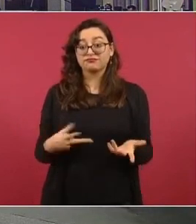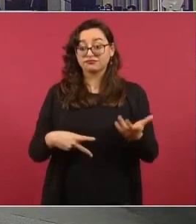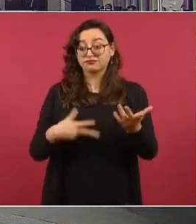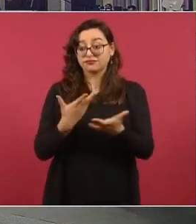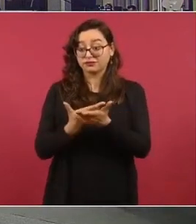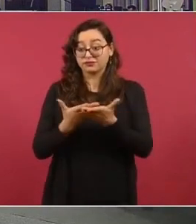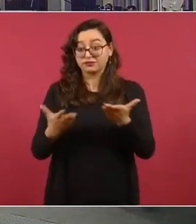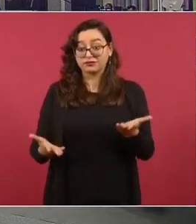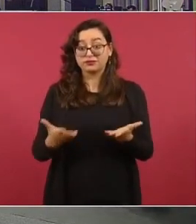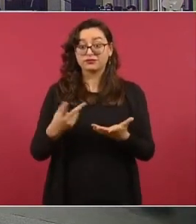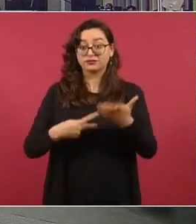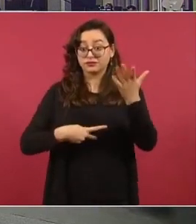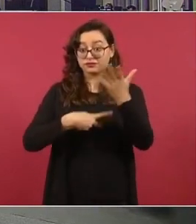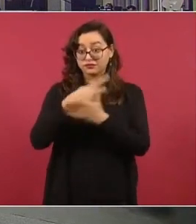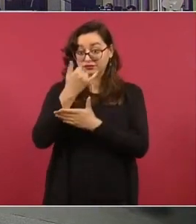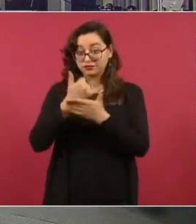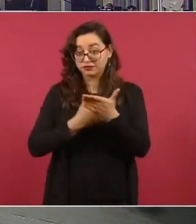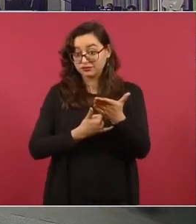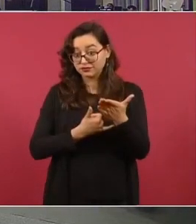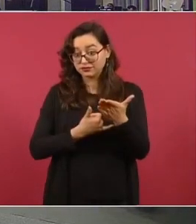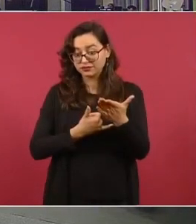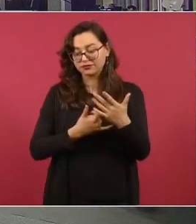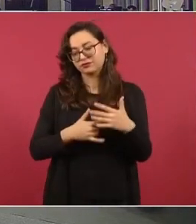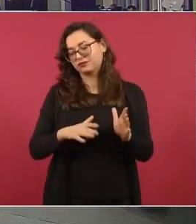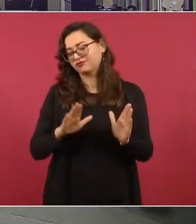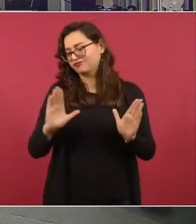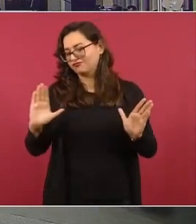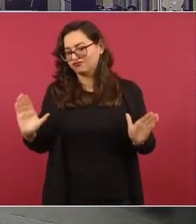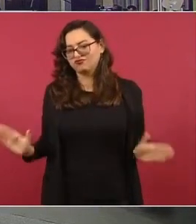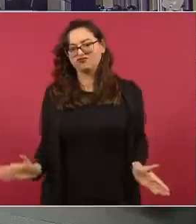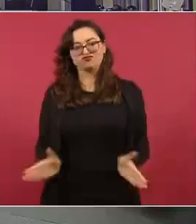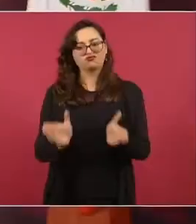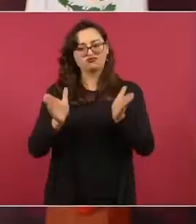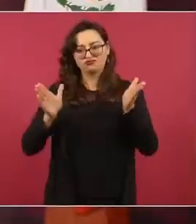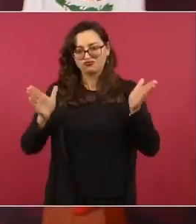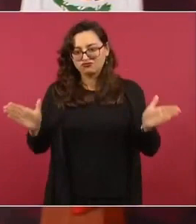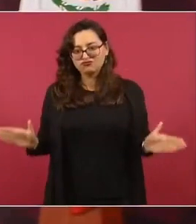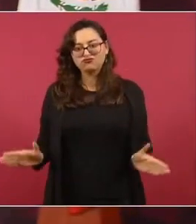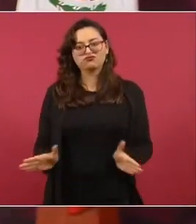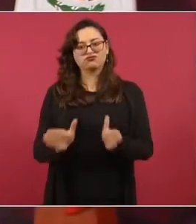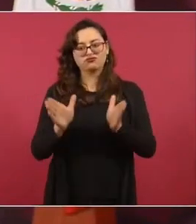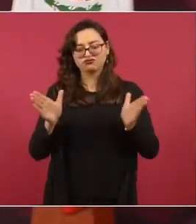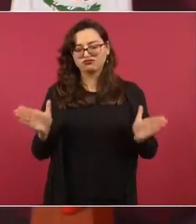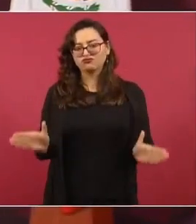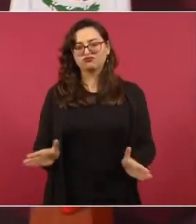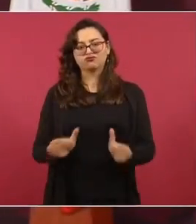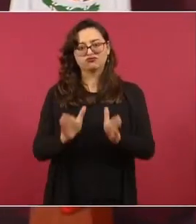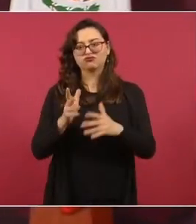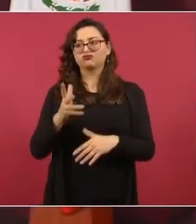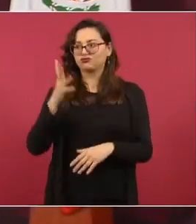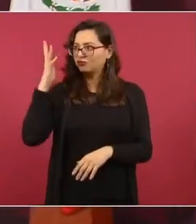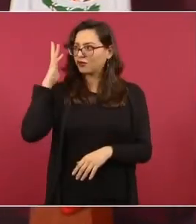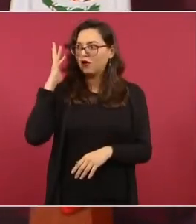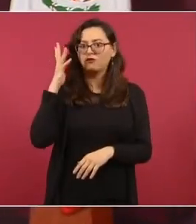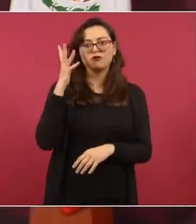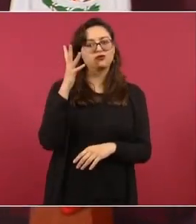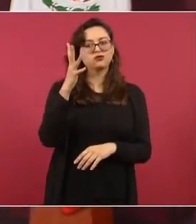proyecto para el futuro.